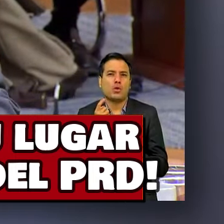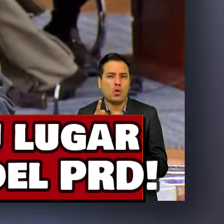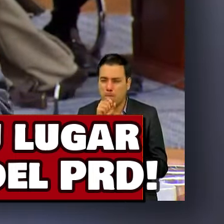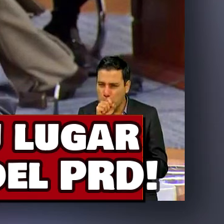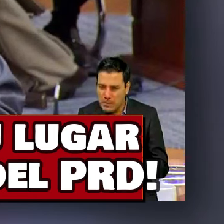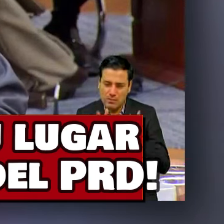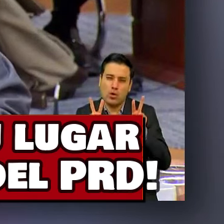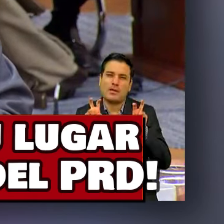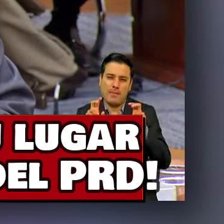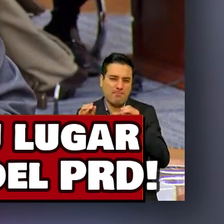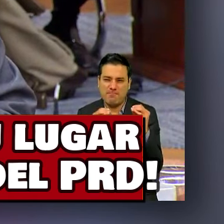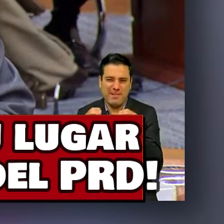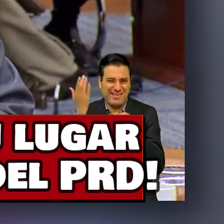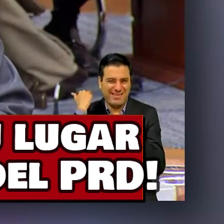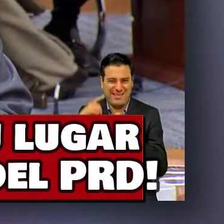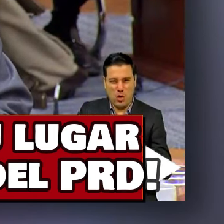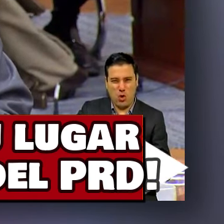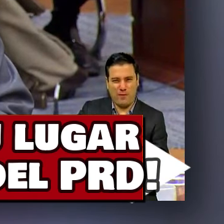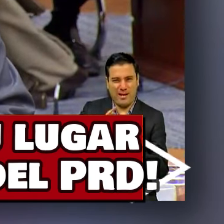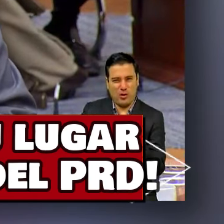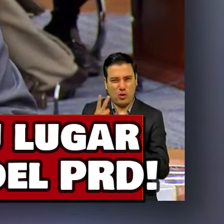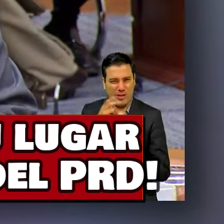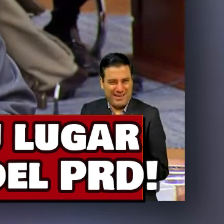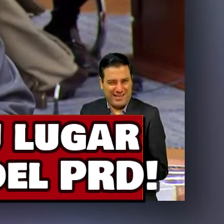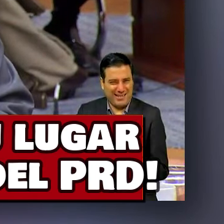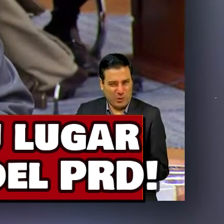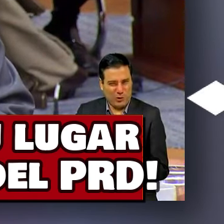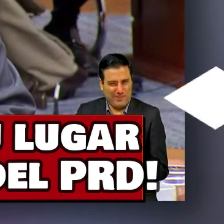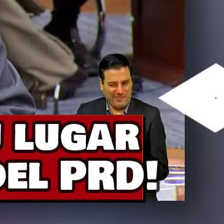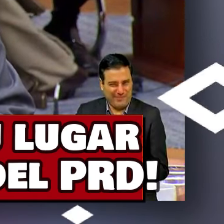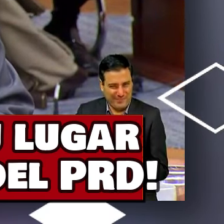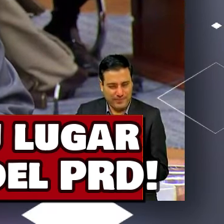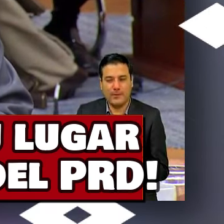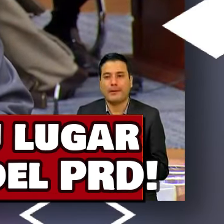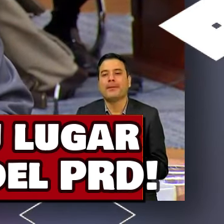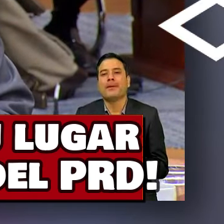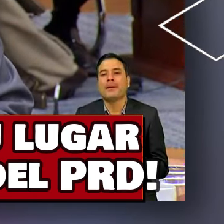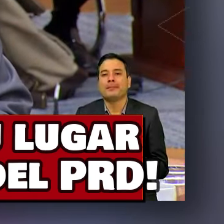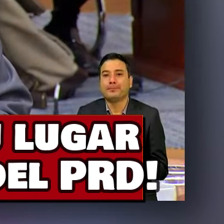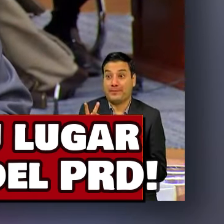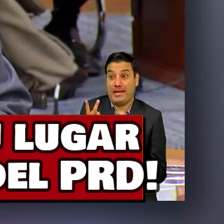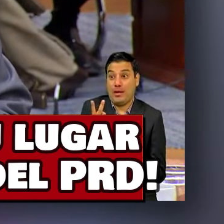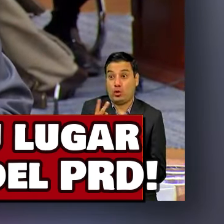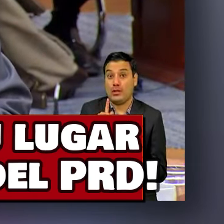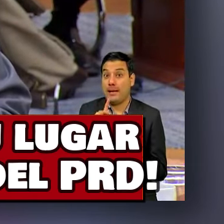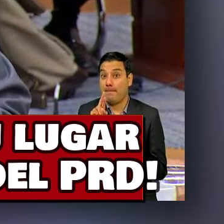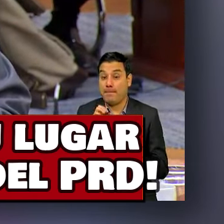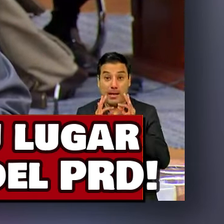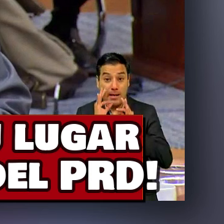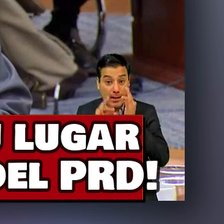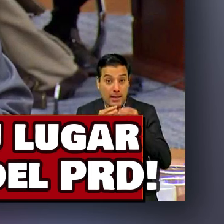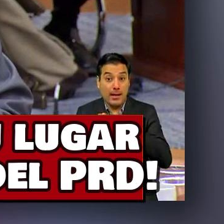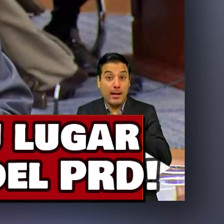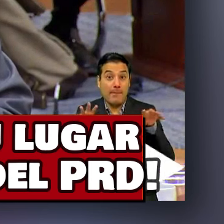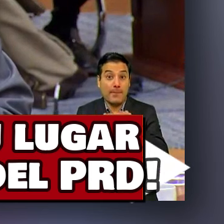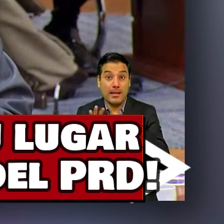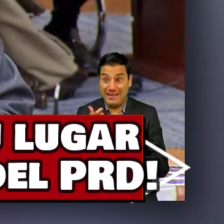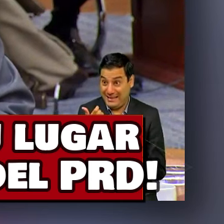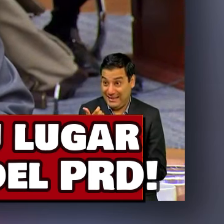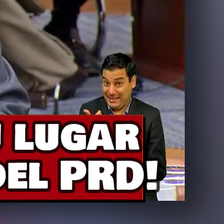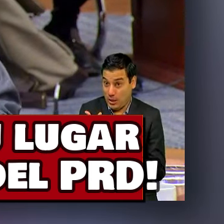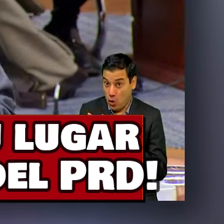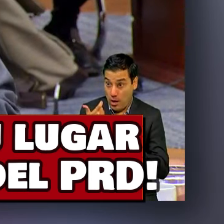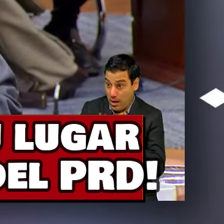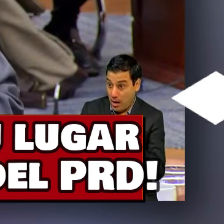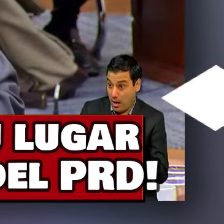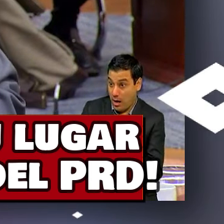en relación a dos candidatos a gobernador, a los que por algunos gastos de precampaña no declarados se les canceló el derecho a